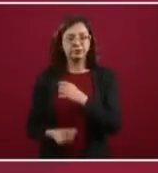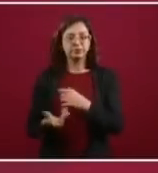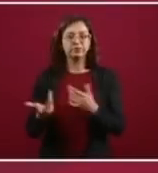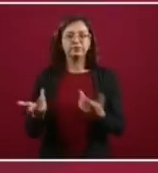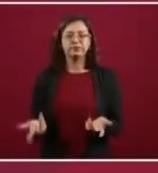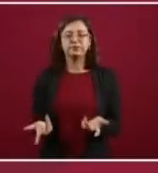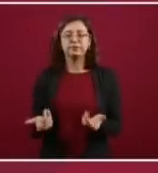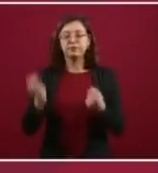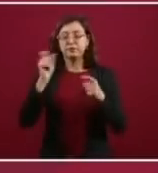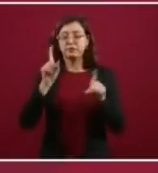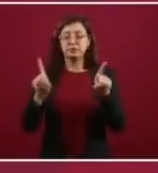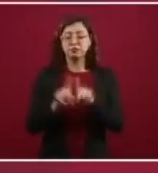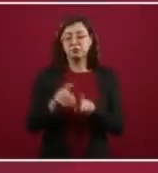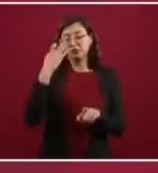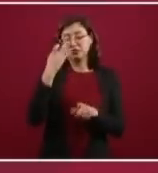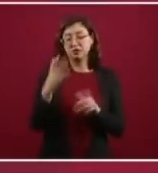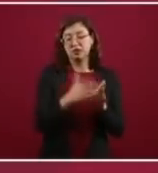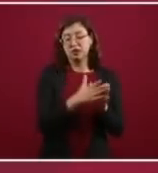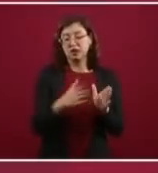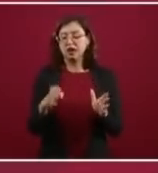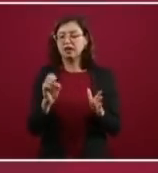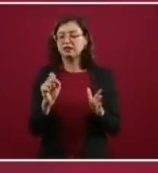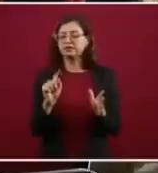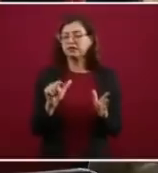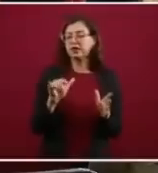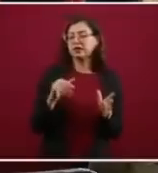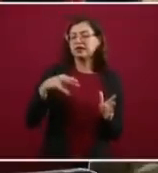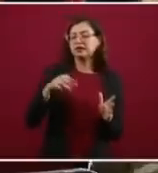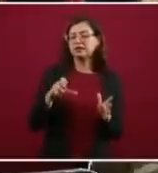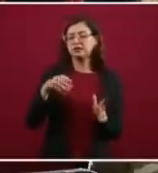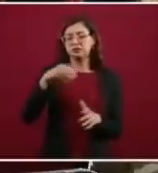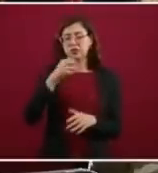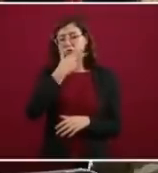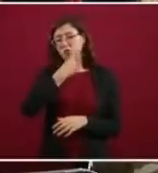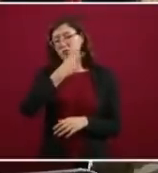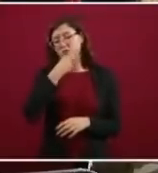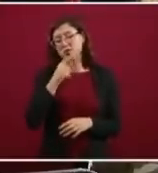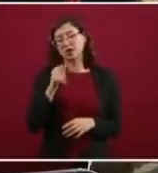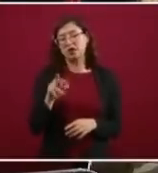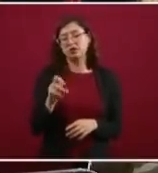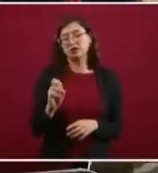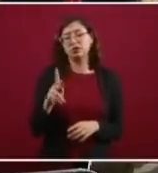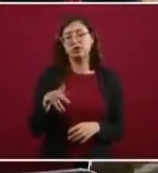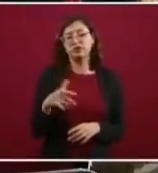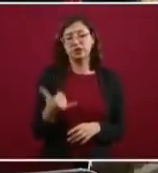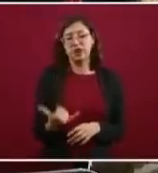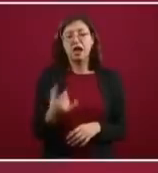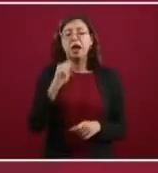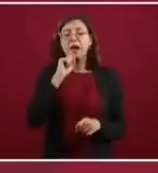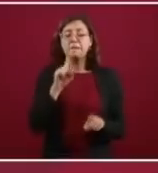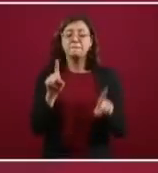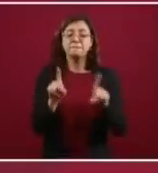durante el estalinismo, como el caso de Trotsky. Lo que se hizo